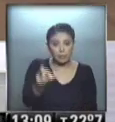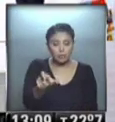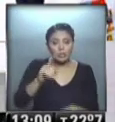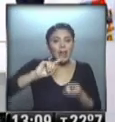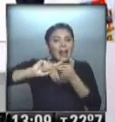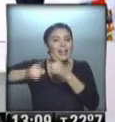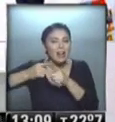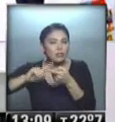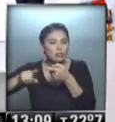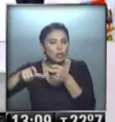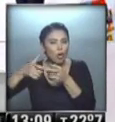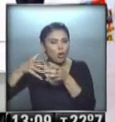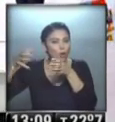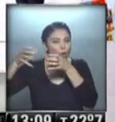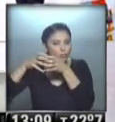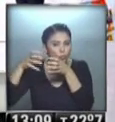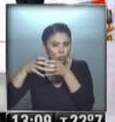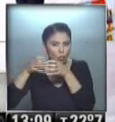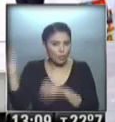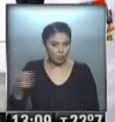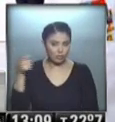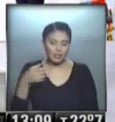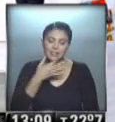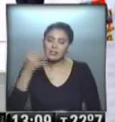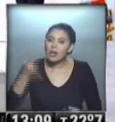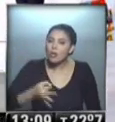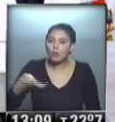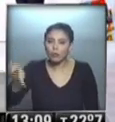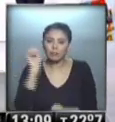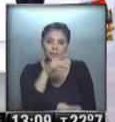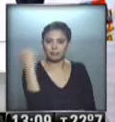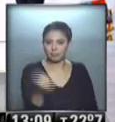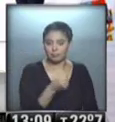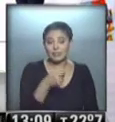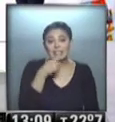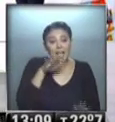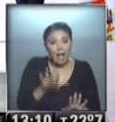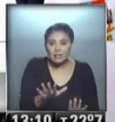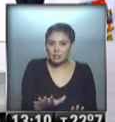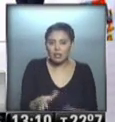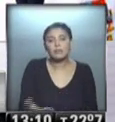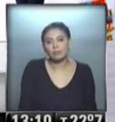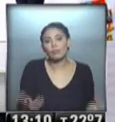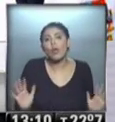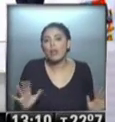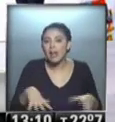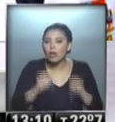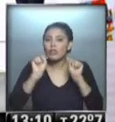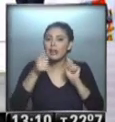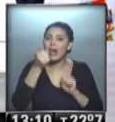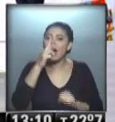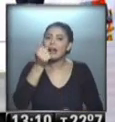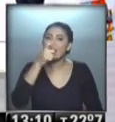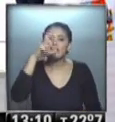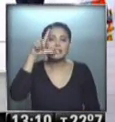redes de prostitución, probablemente tengamos un caso de trata. Si esto fuera así, tal vez sea posible encontrar a Araceli, por eso